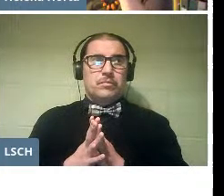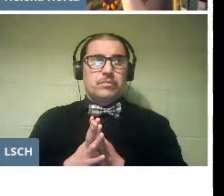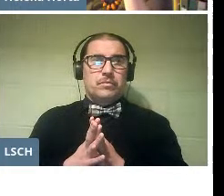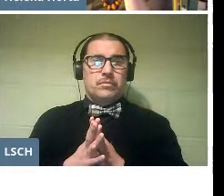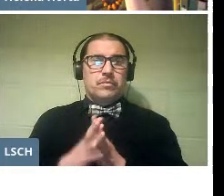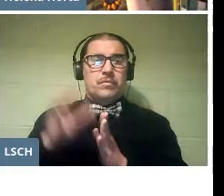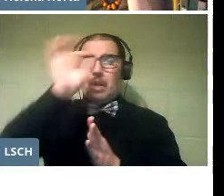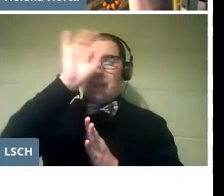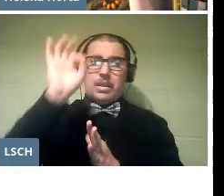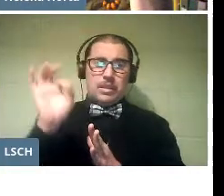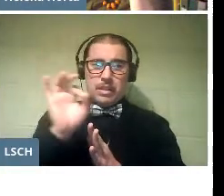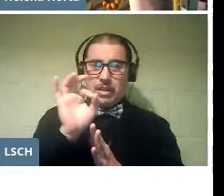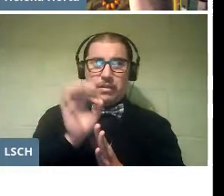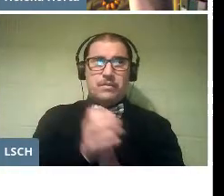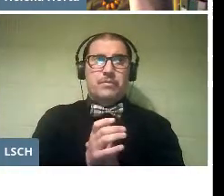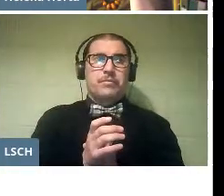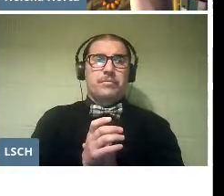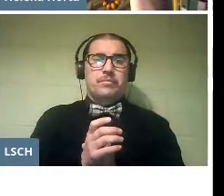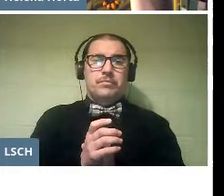diseños